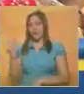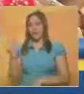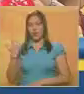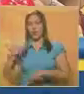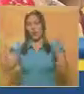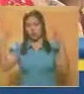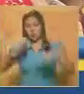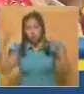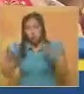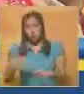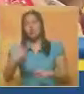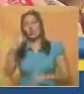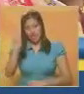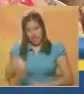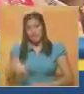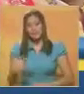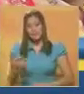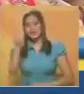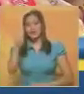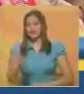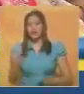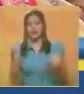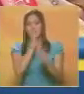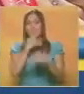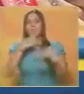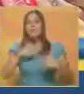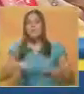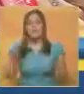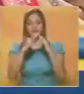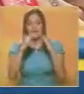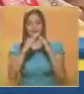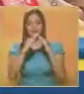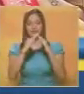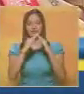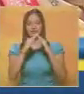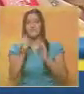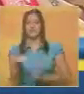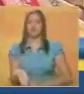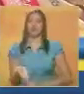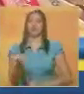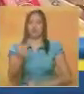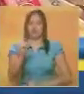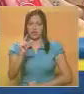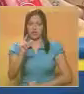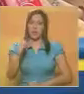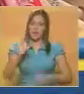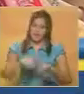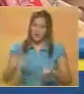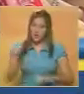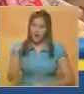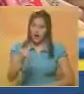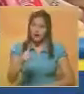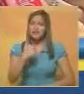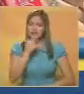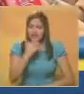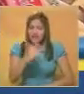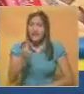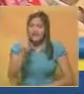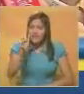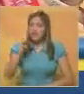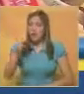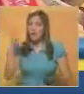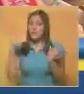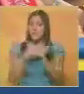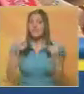Con estas últimas lluvias de fin de año, aumentó un poco, tenemos todavía cerca de